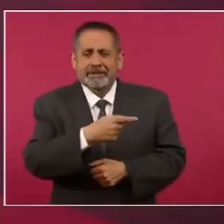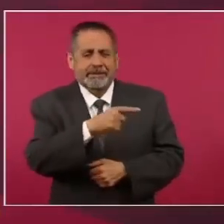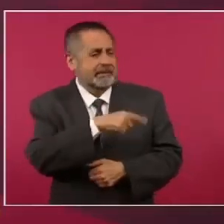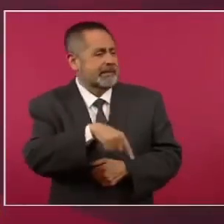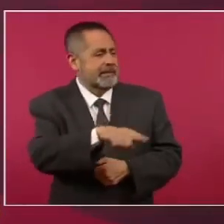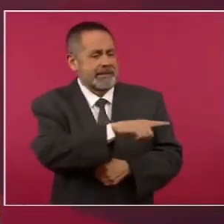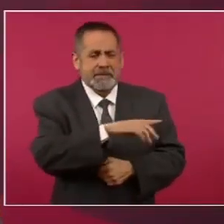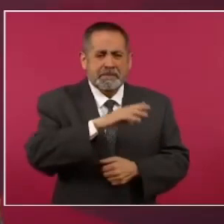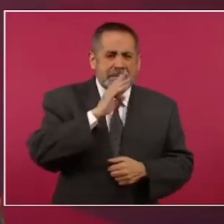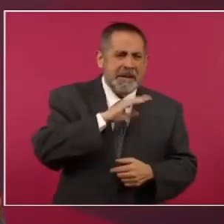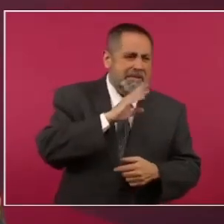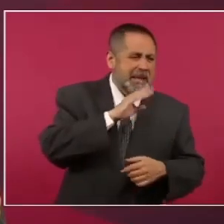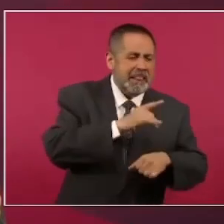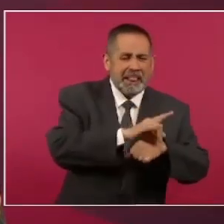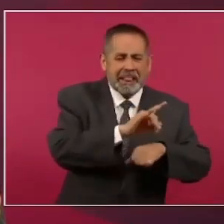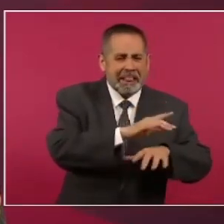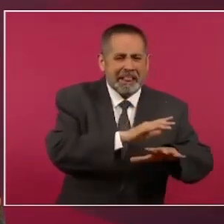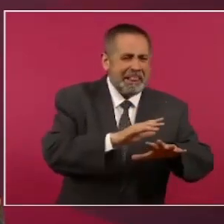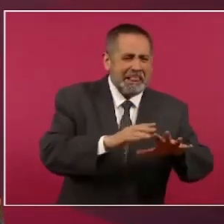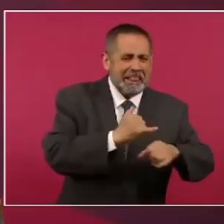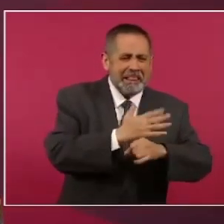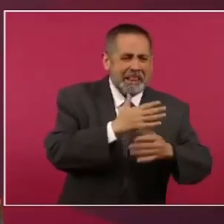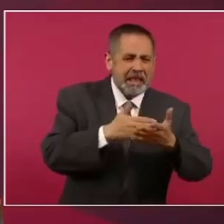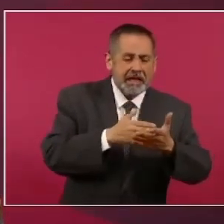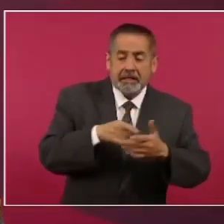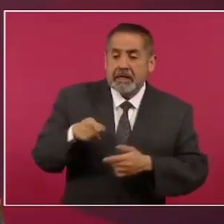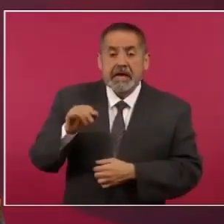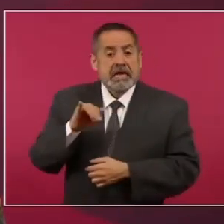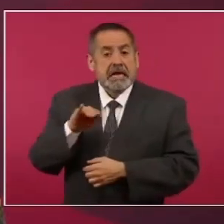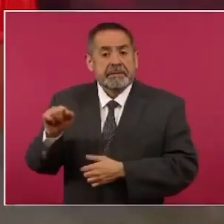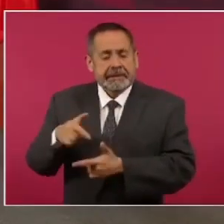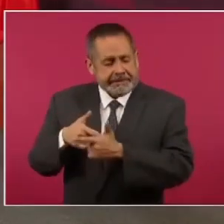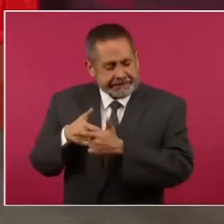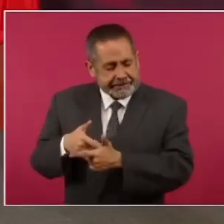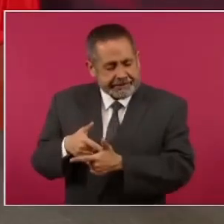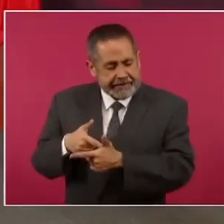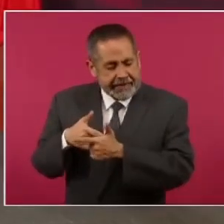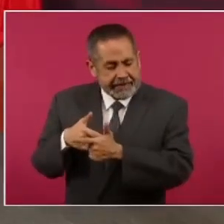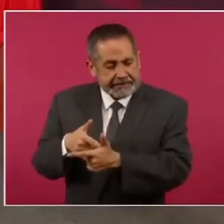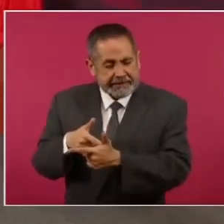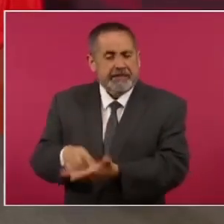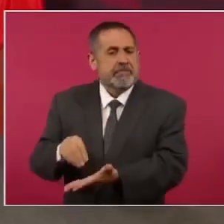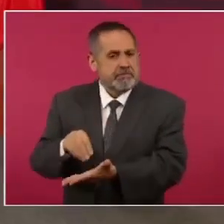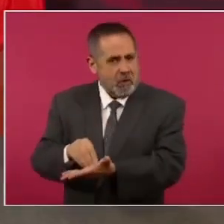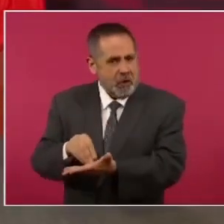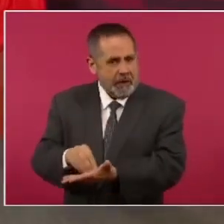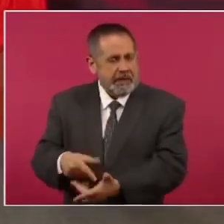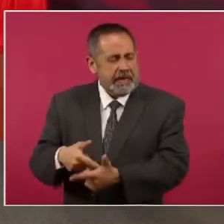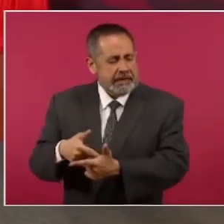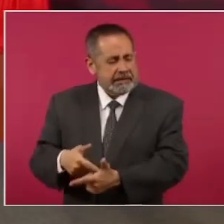de muchos obstáculos, y que se mantenga así